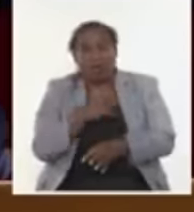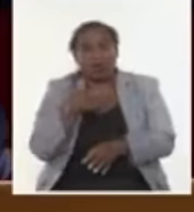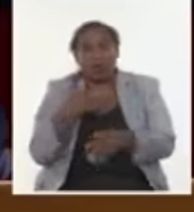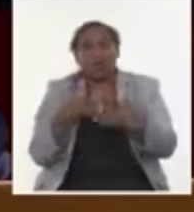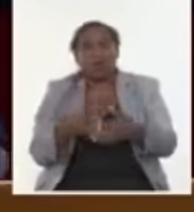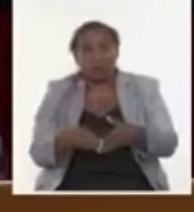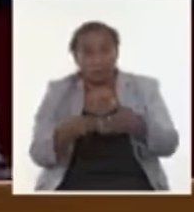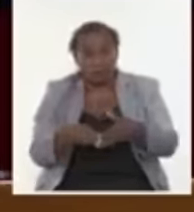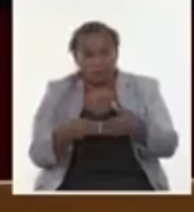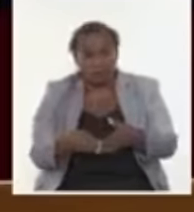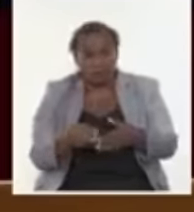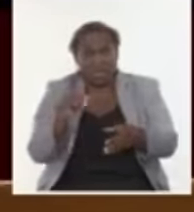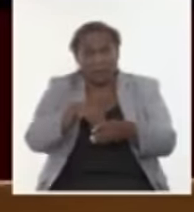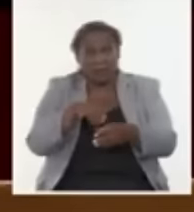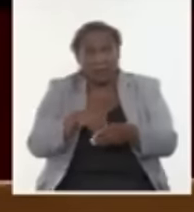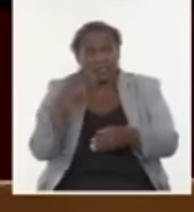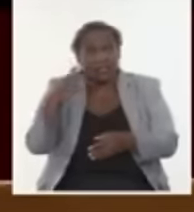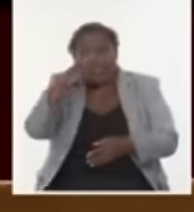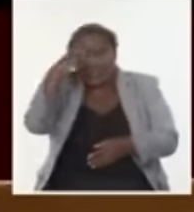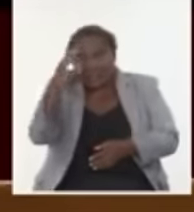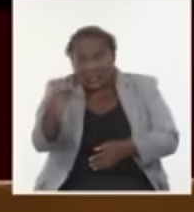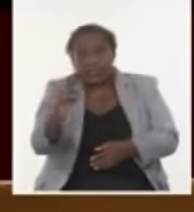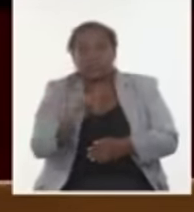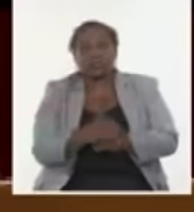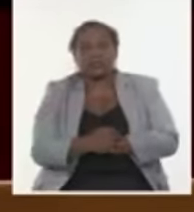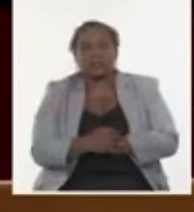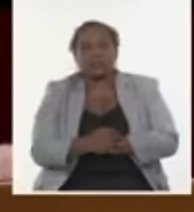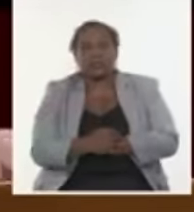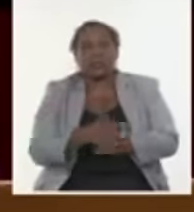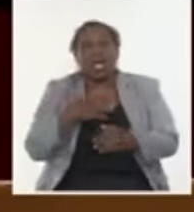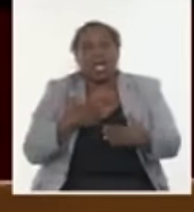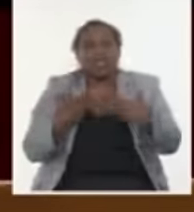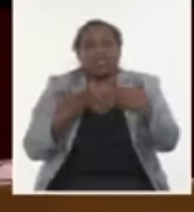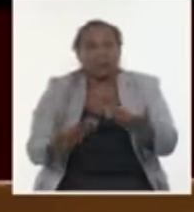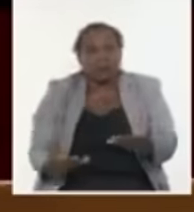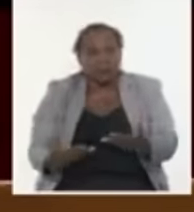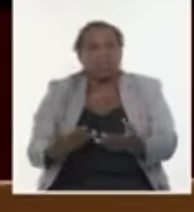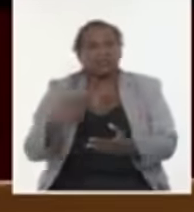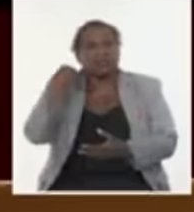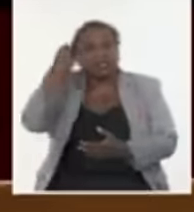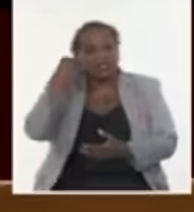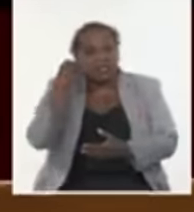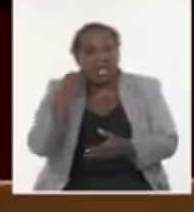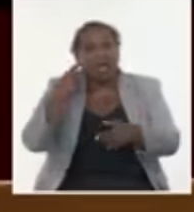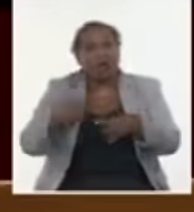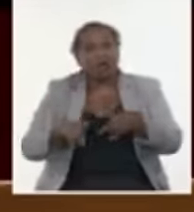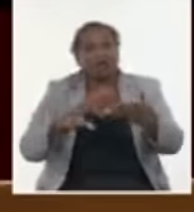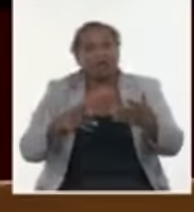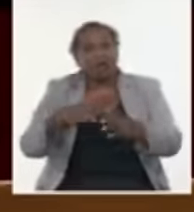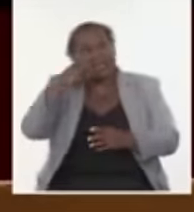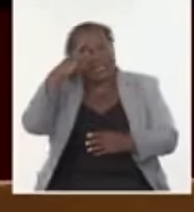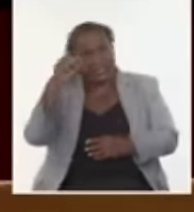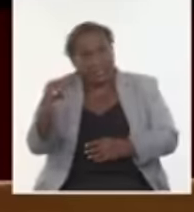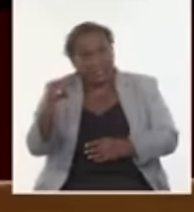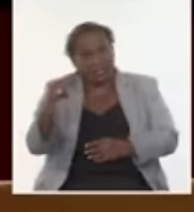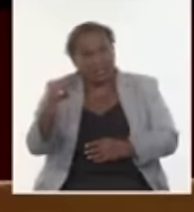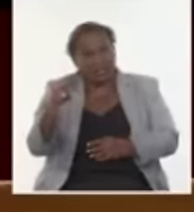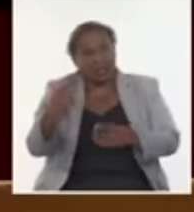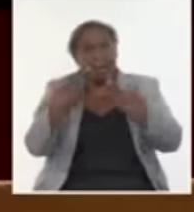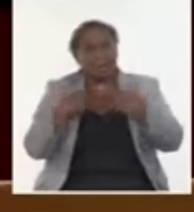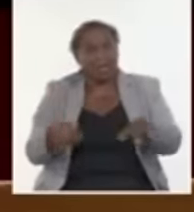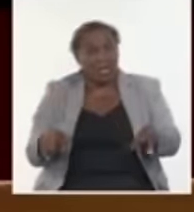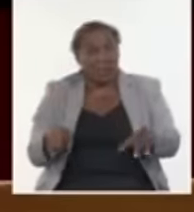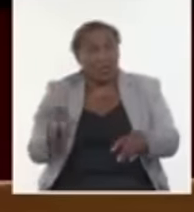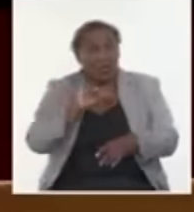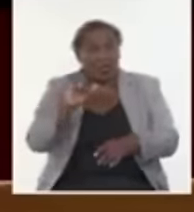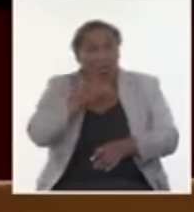flexibilizado medidas para inversión extranjera? Sí. ¿Y estamos dispuestos a analizar otras modalidades? Sí. Pero, como dijera el